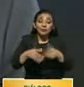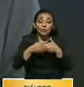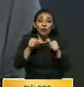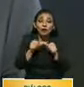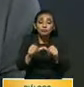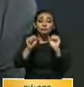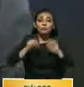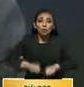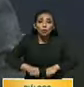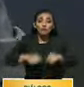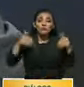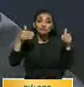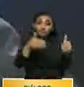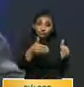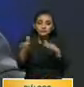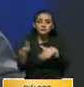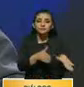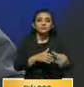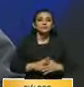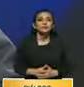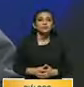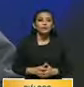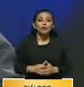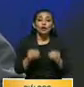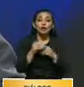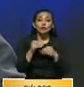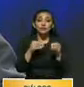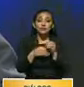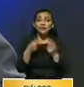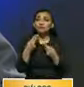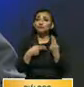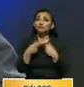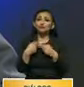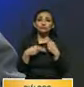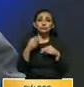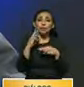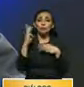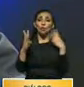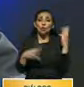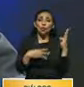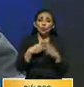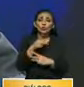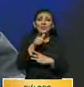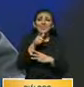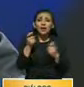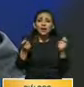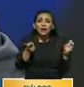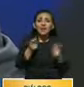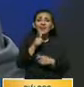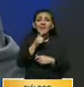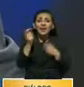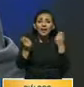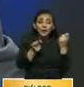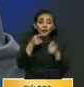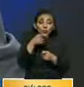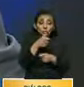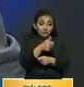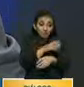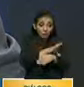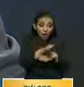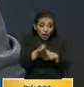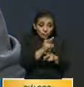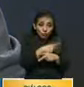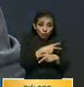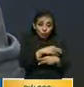dolarización. Las oficinas comerciales en el mundo van a ser manejadas por los productores y los exportadores.